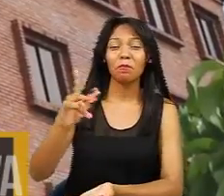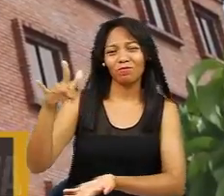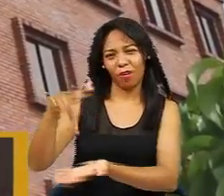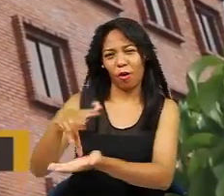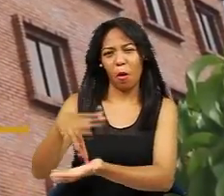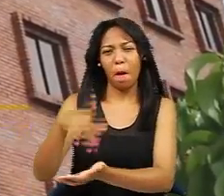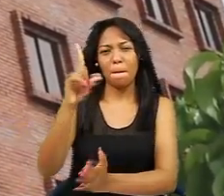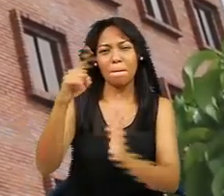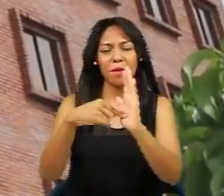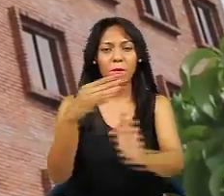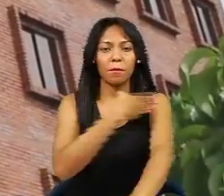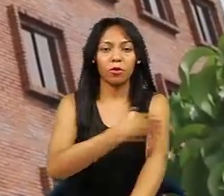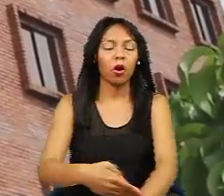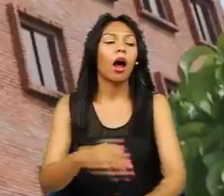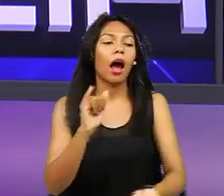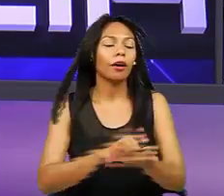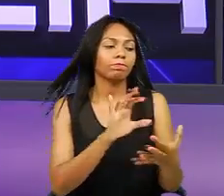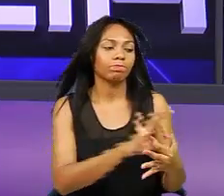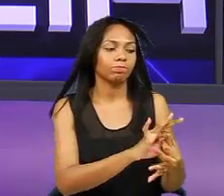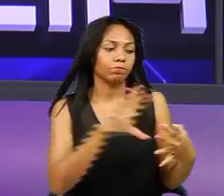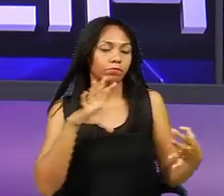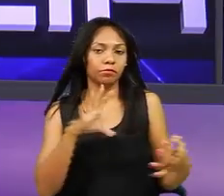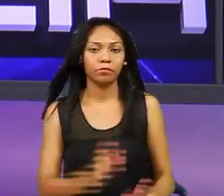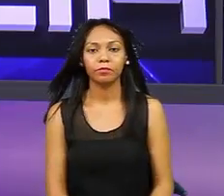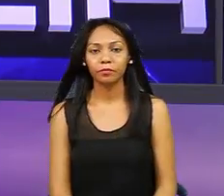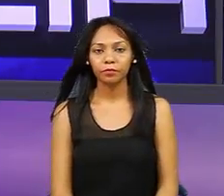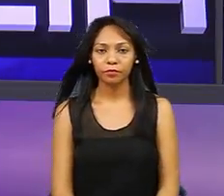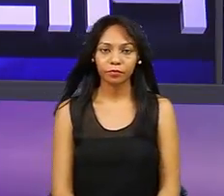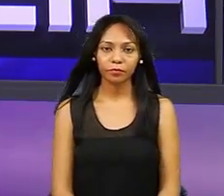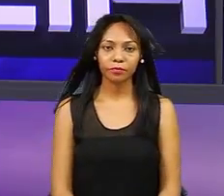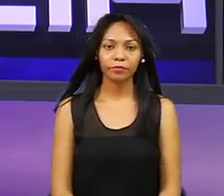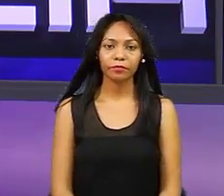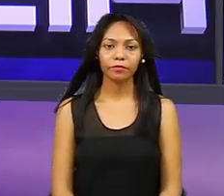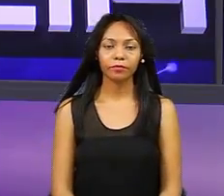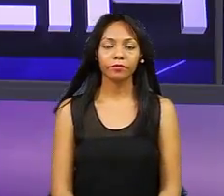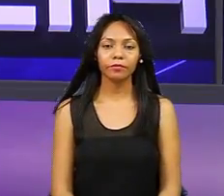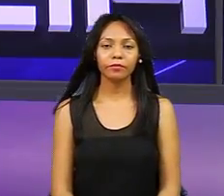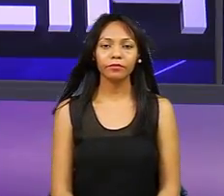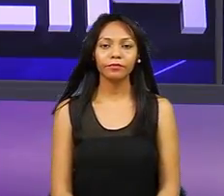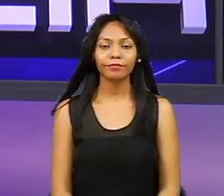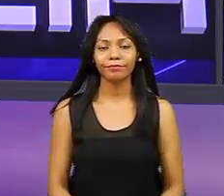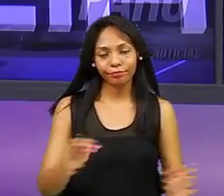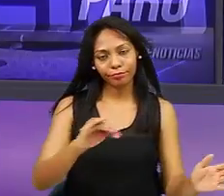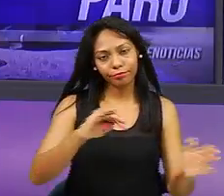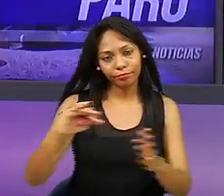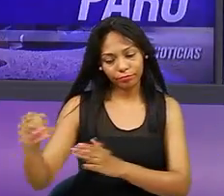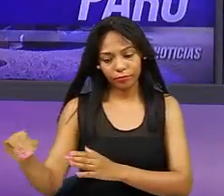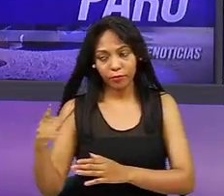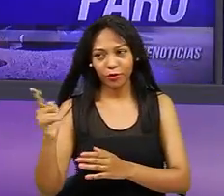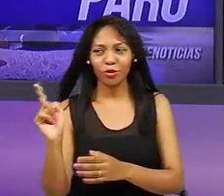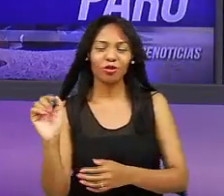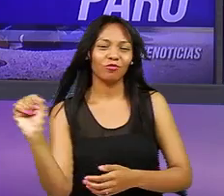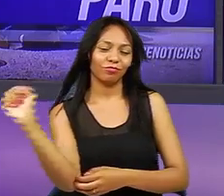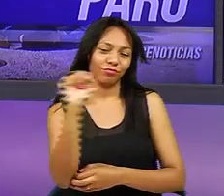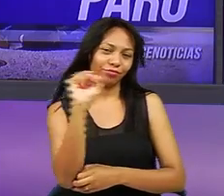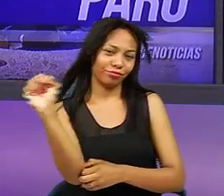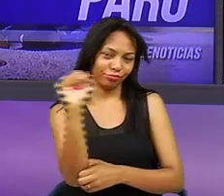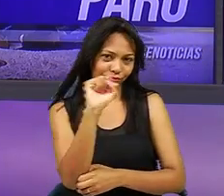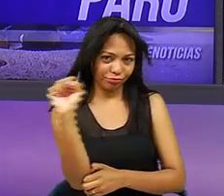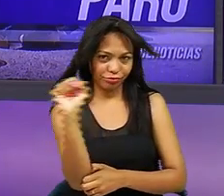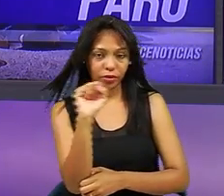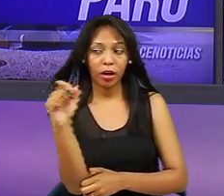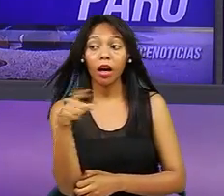la suspensión de los servicios. En otras informaciones, transportadores siguen con el paro de camioneros en Barranca Bermeja. Los puntos